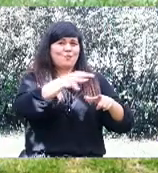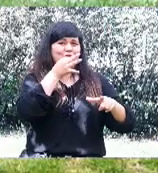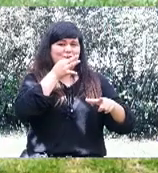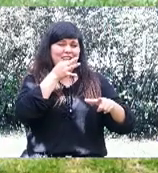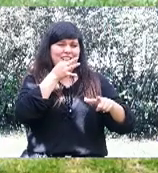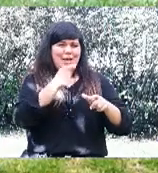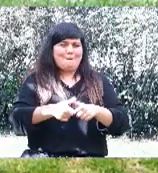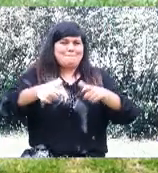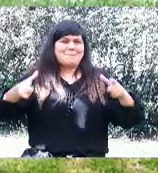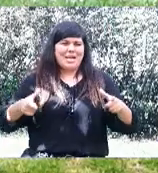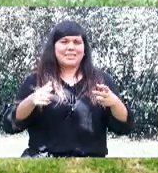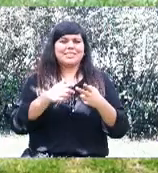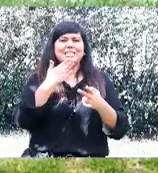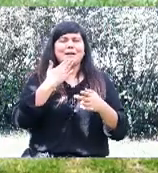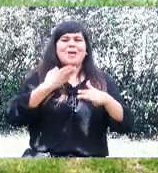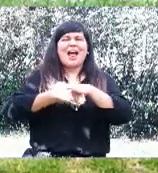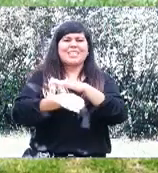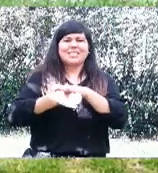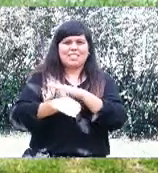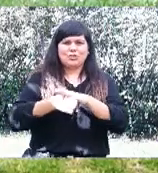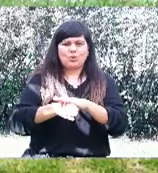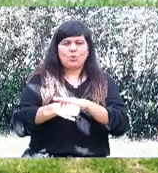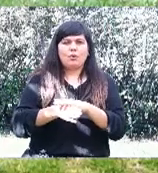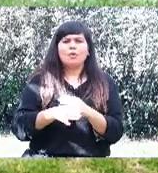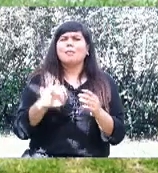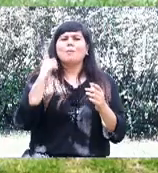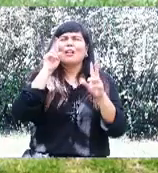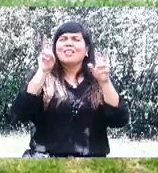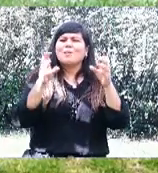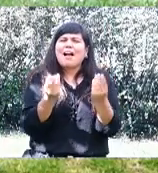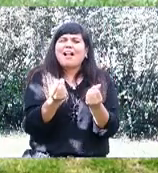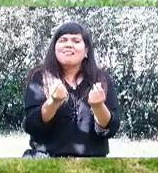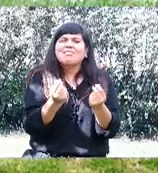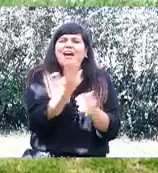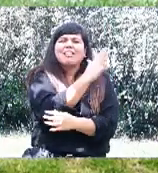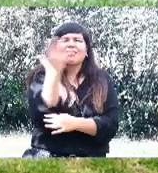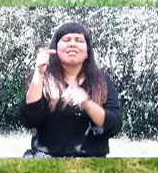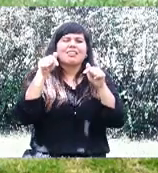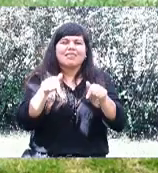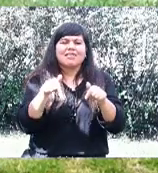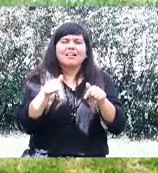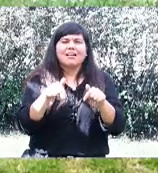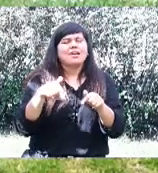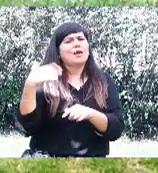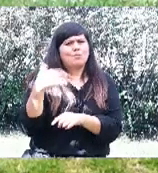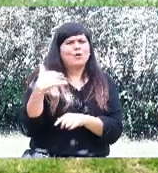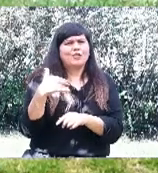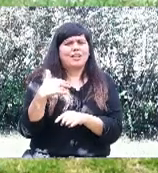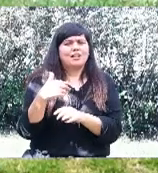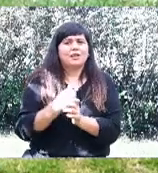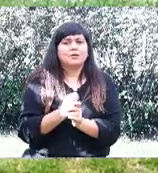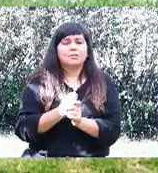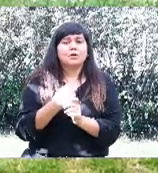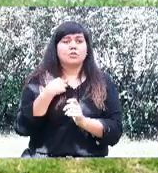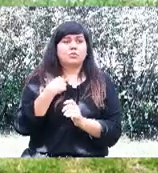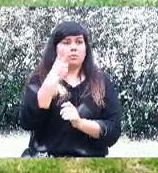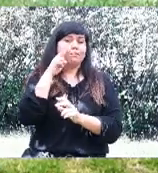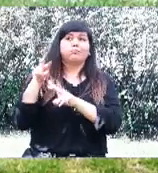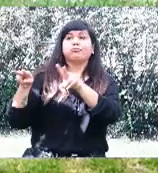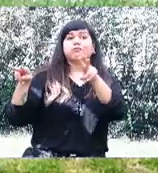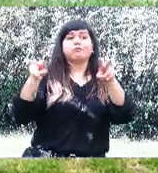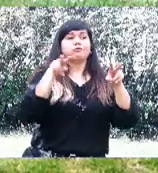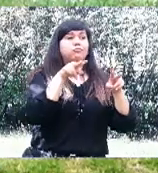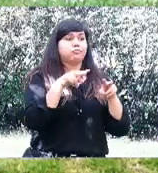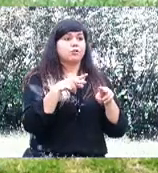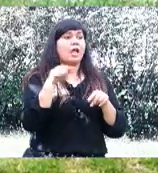aumentar el acceso a las áreas verdes Pero en cuanto a la calidad de esas áreas verdes que eso también es un factor importante si miramos acá a nuestro alrededor